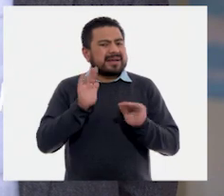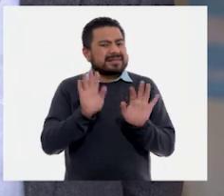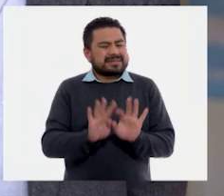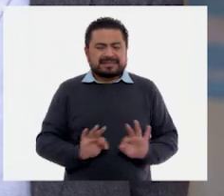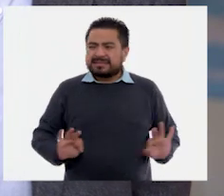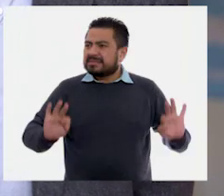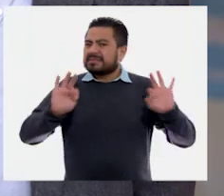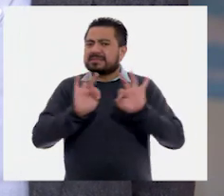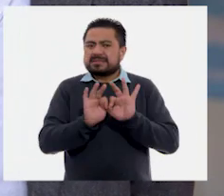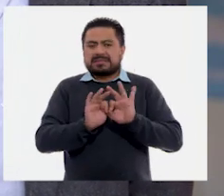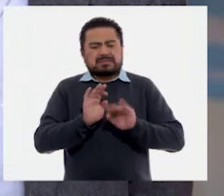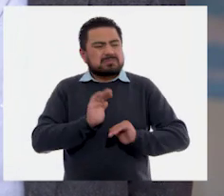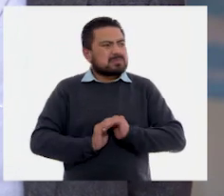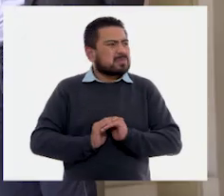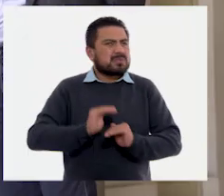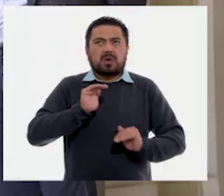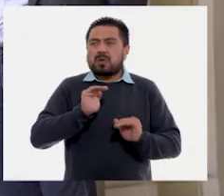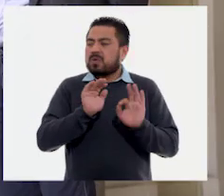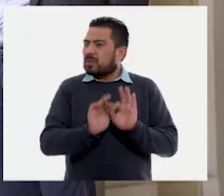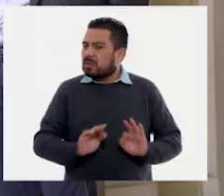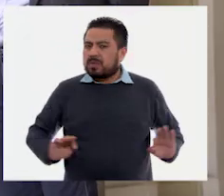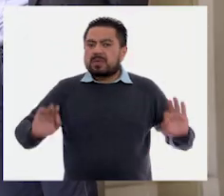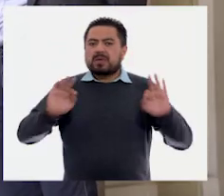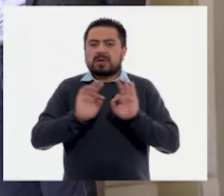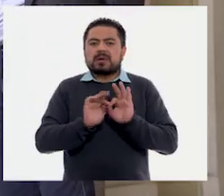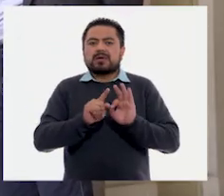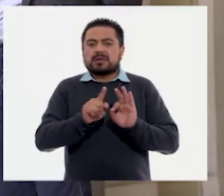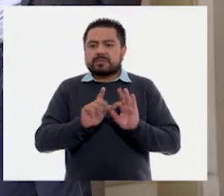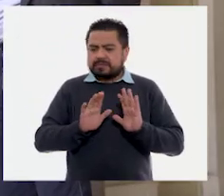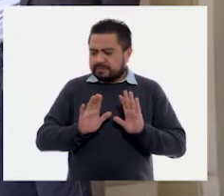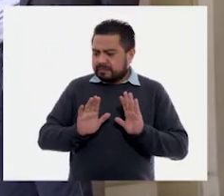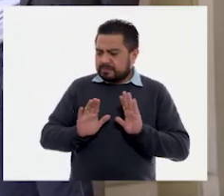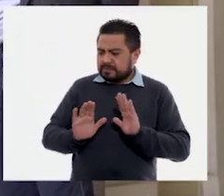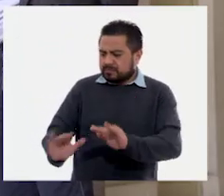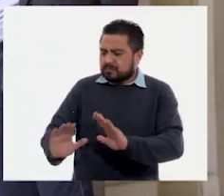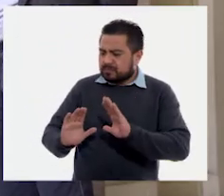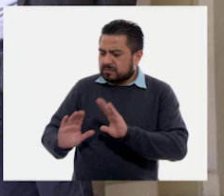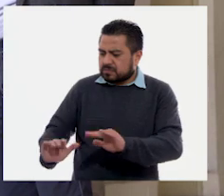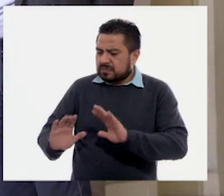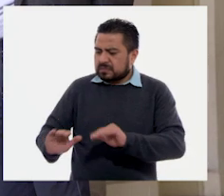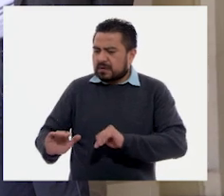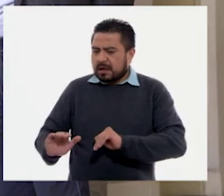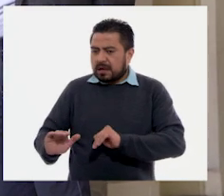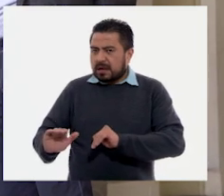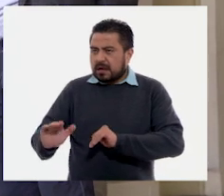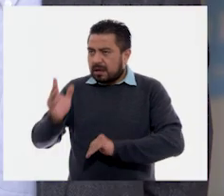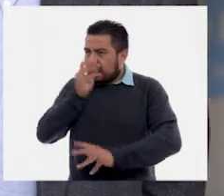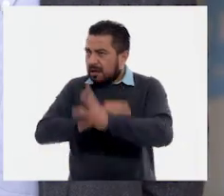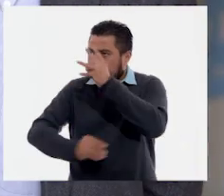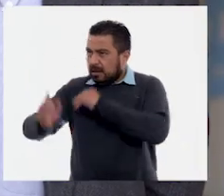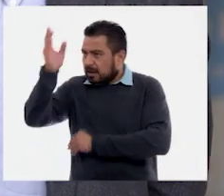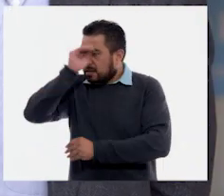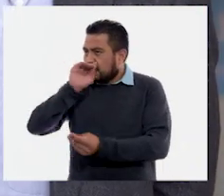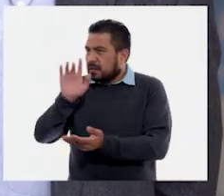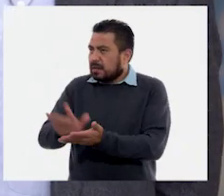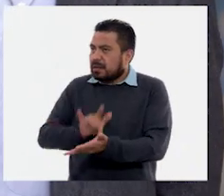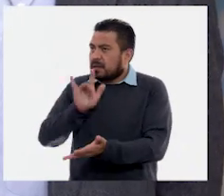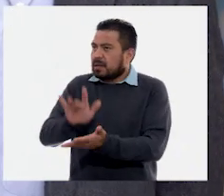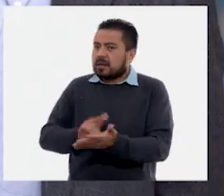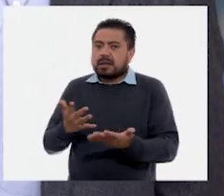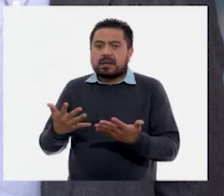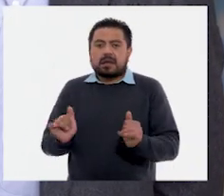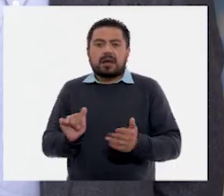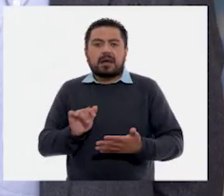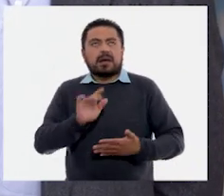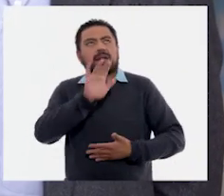importante, muy importante, enseñar a aprender, porque ya